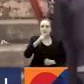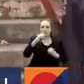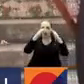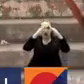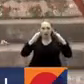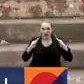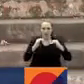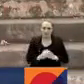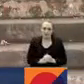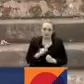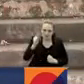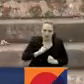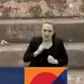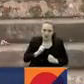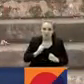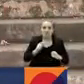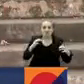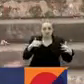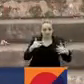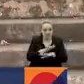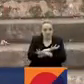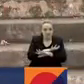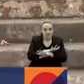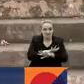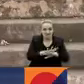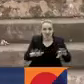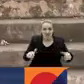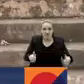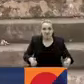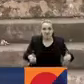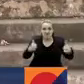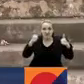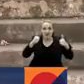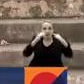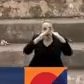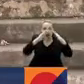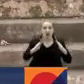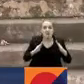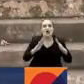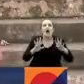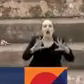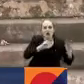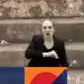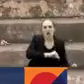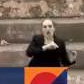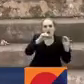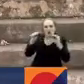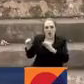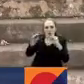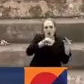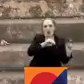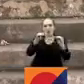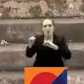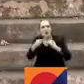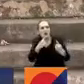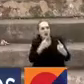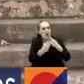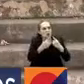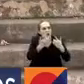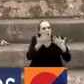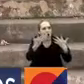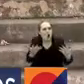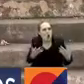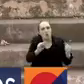luego después, cuando ya esta población está ubicada en el techo, ahora sí ya pueden hablar